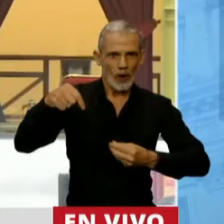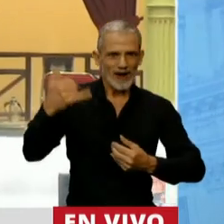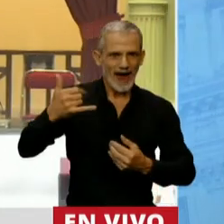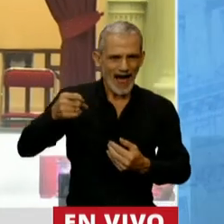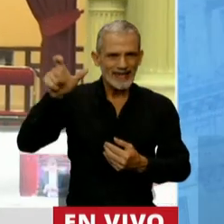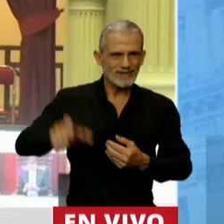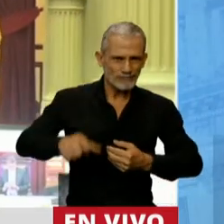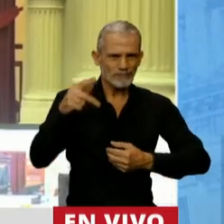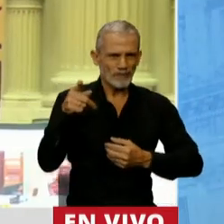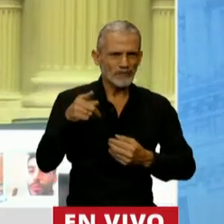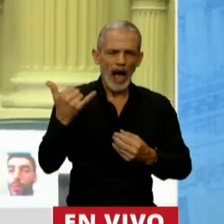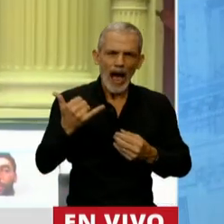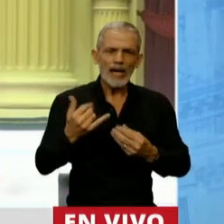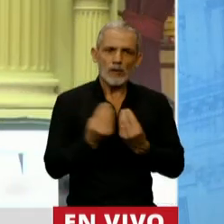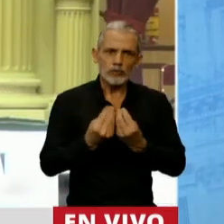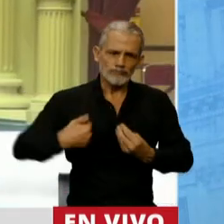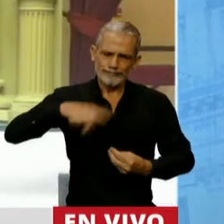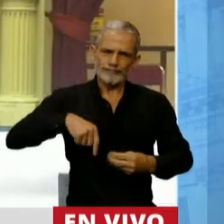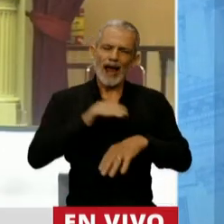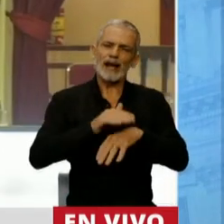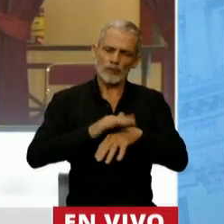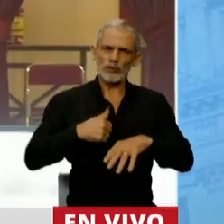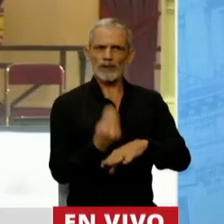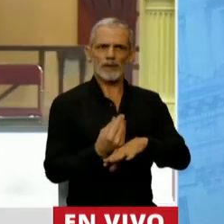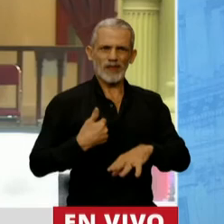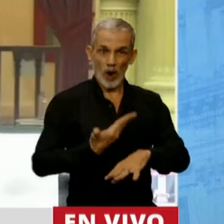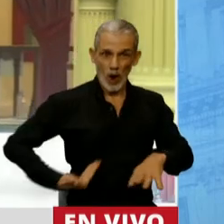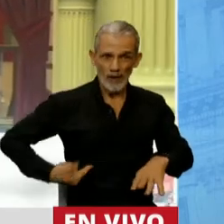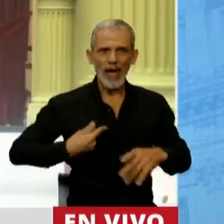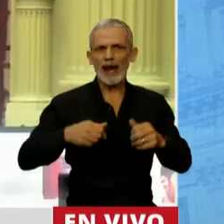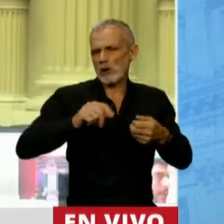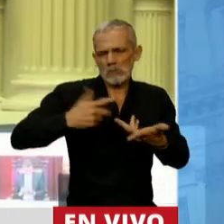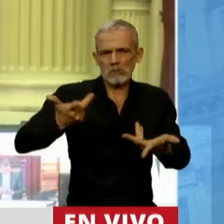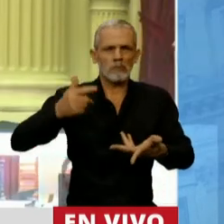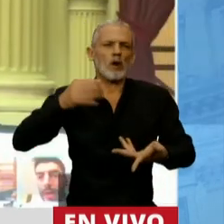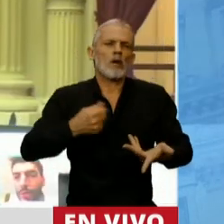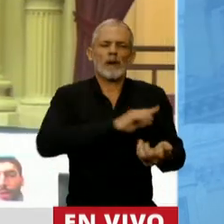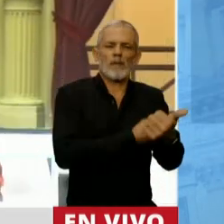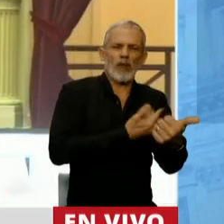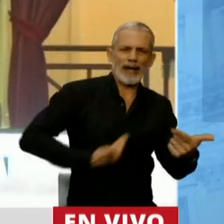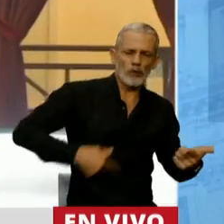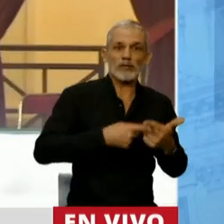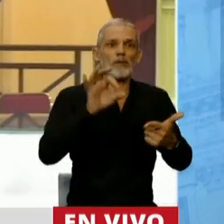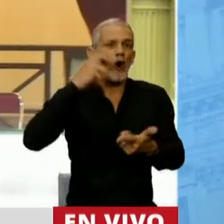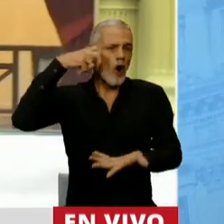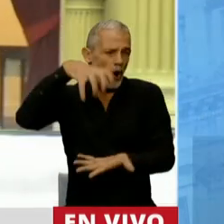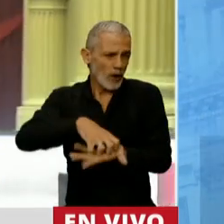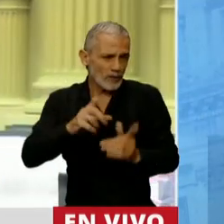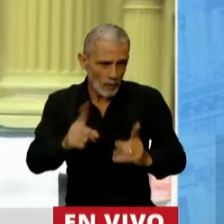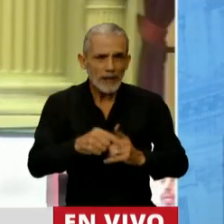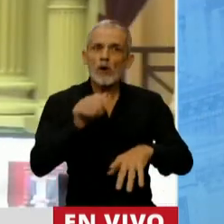tenemos muchos una responsabilidad institucional de gobierno, tanto en el poder legislativo como en el ejecutivo, y estamos